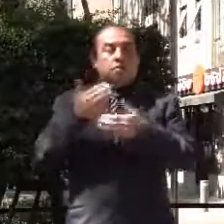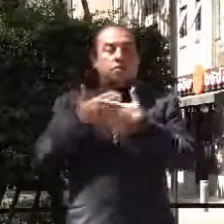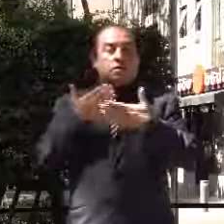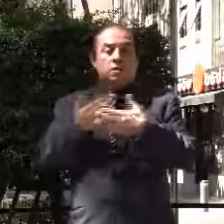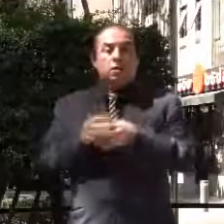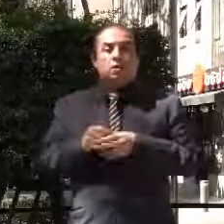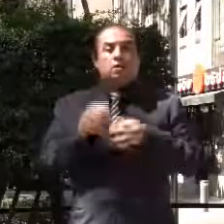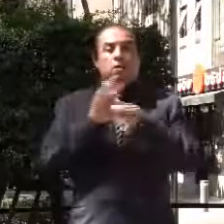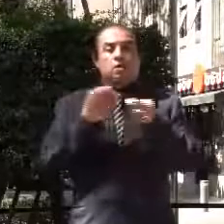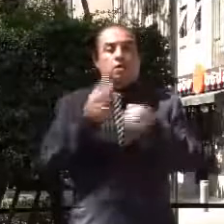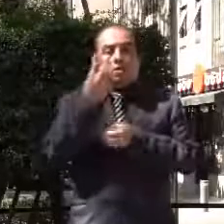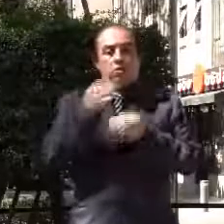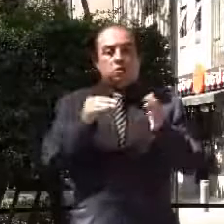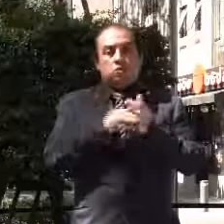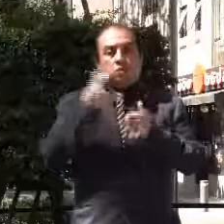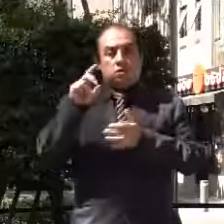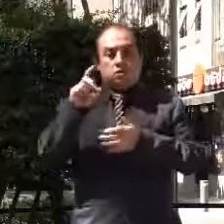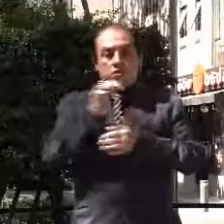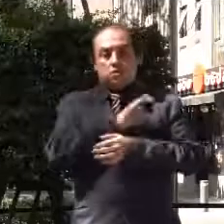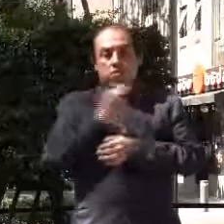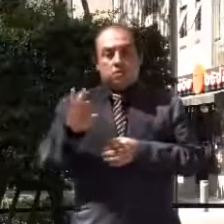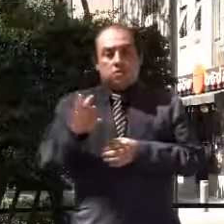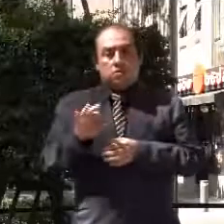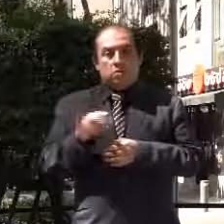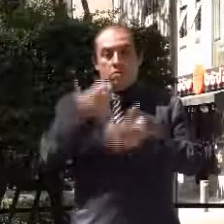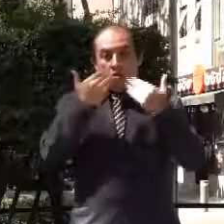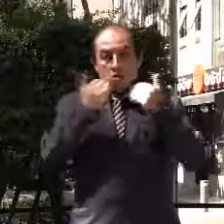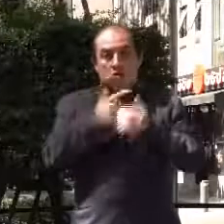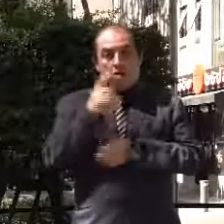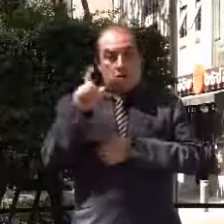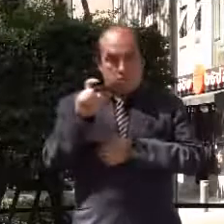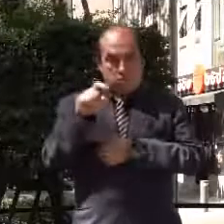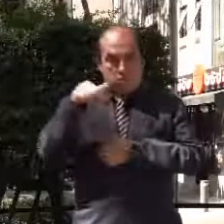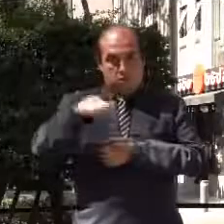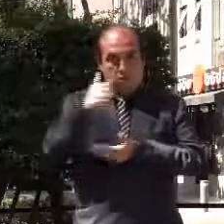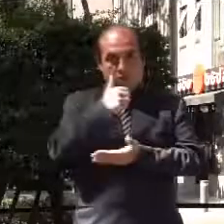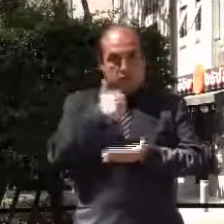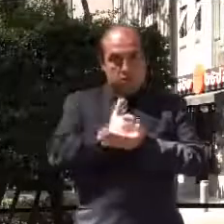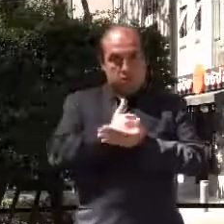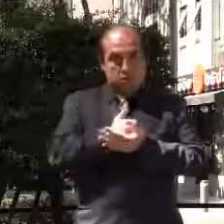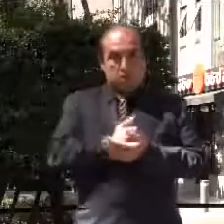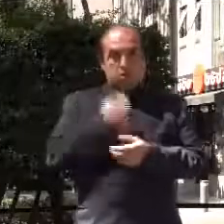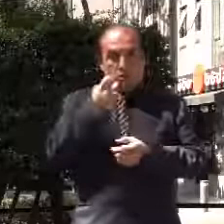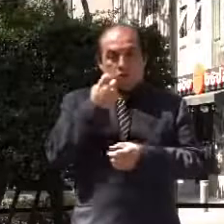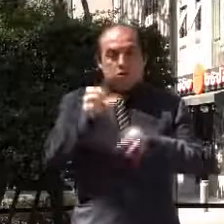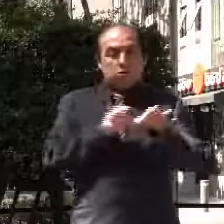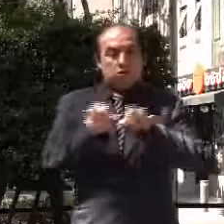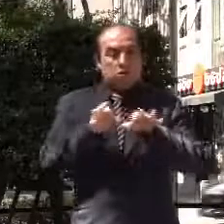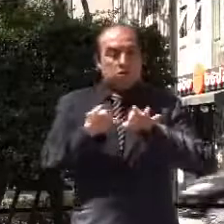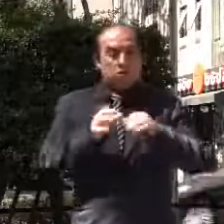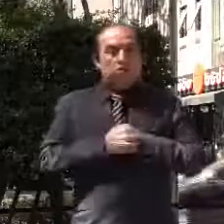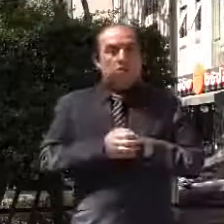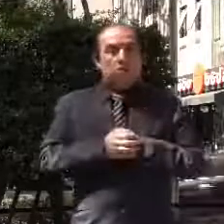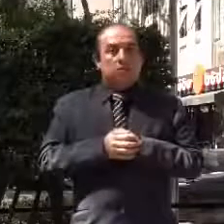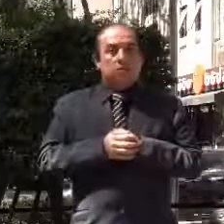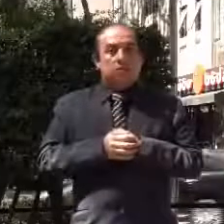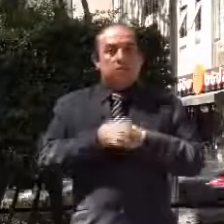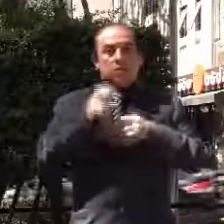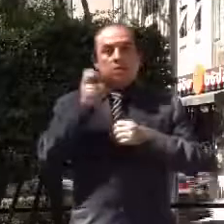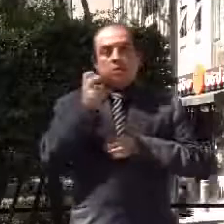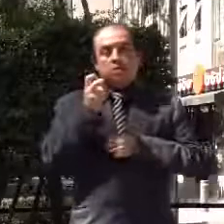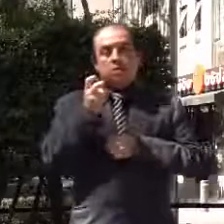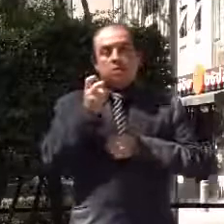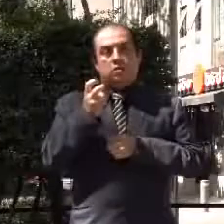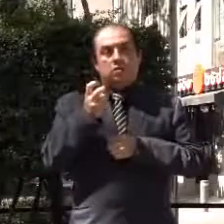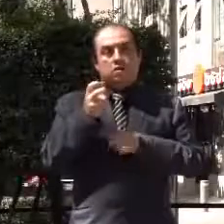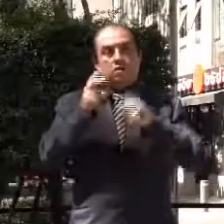al llegar 2030 corríamos el riesgo de ya no tener agua aquí en la capital. Con estos trabajos que están haciendo, ¿ya esta teoría podría